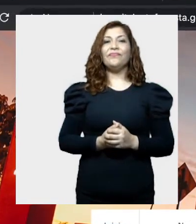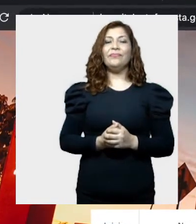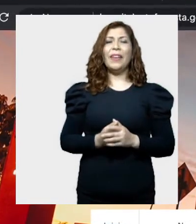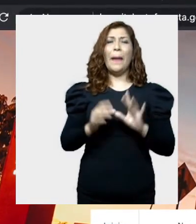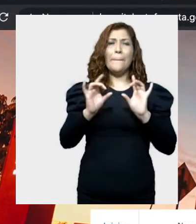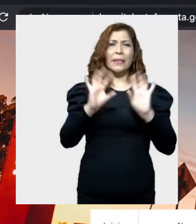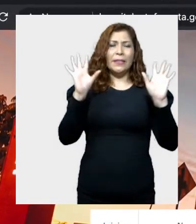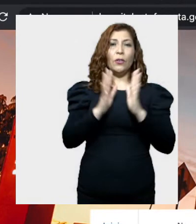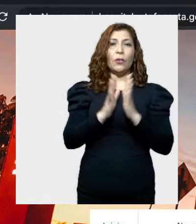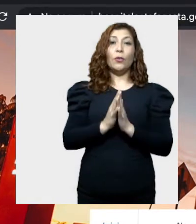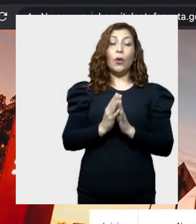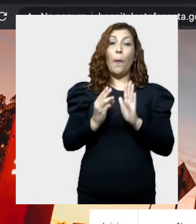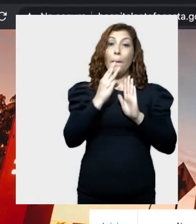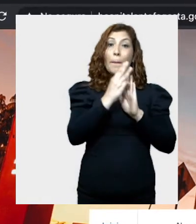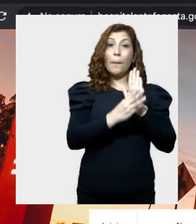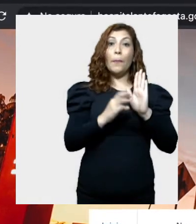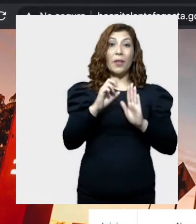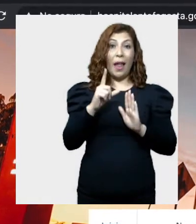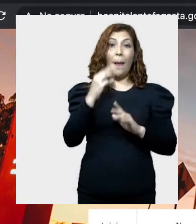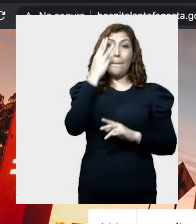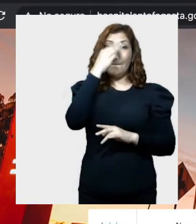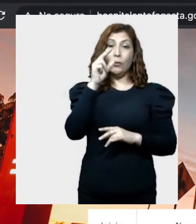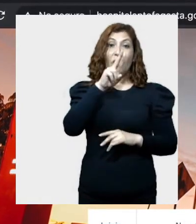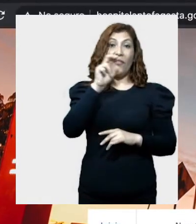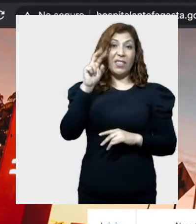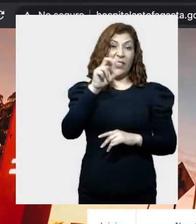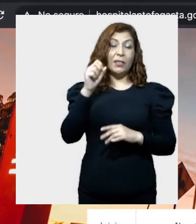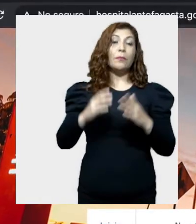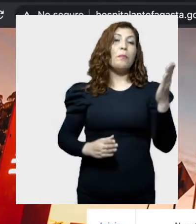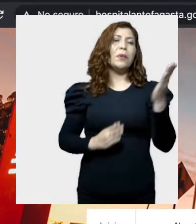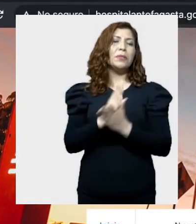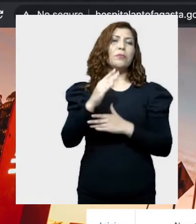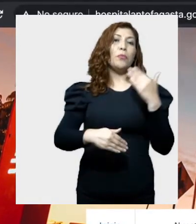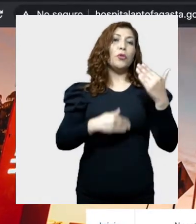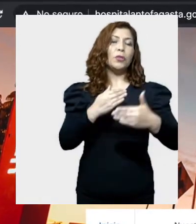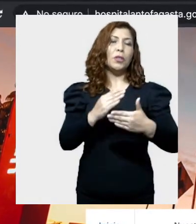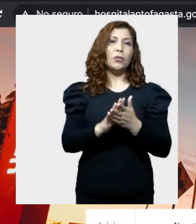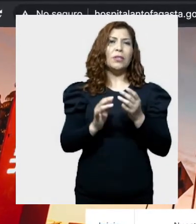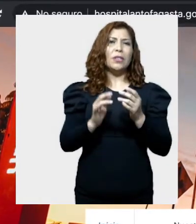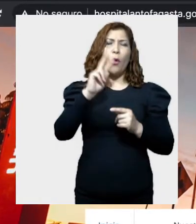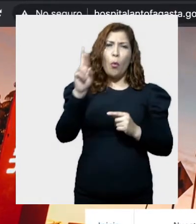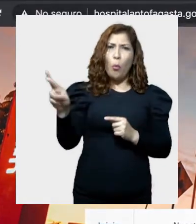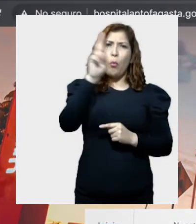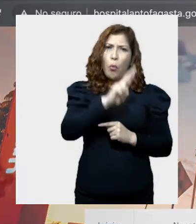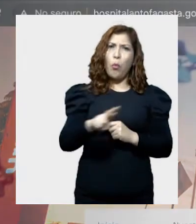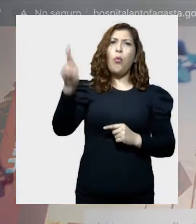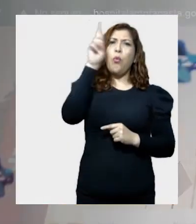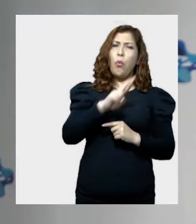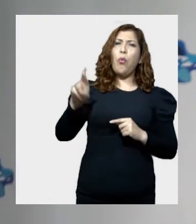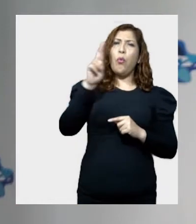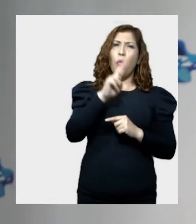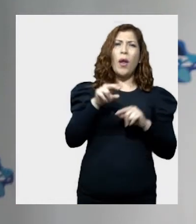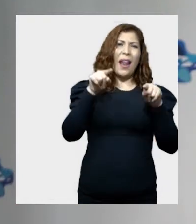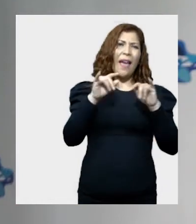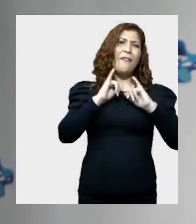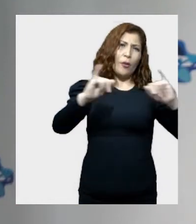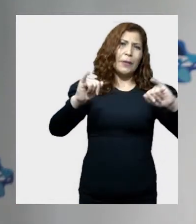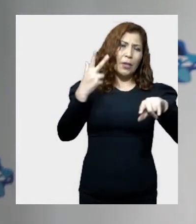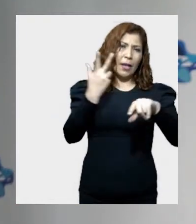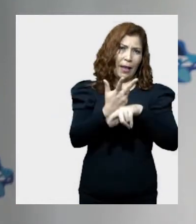de nuestro portal, desde marzo de 2020, hemos iniciado un proceso de constante actualización y renovación del contenido